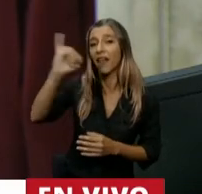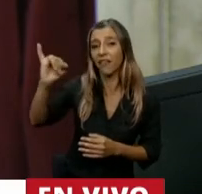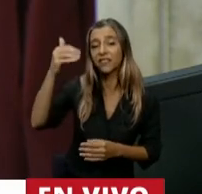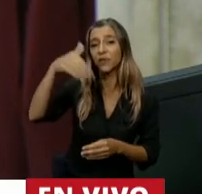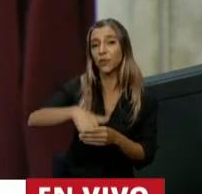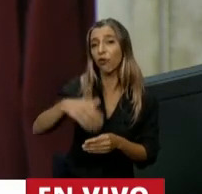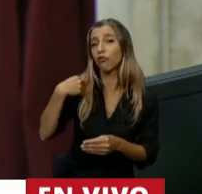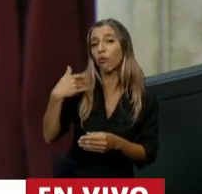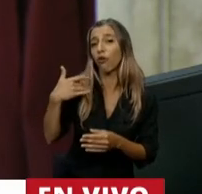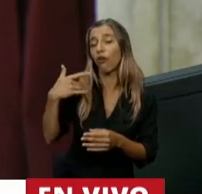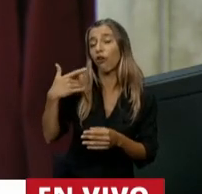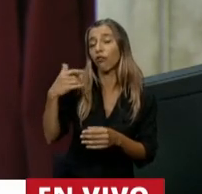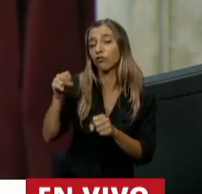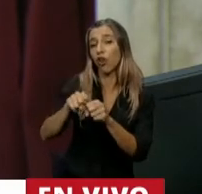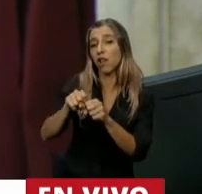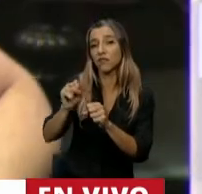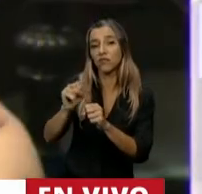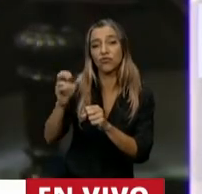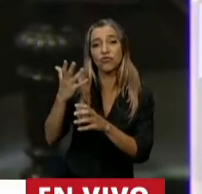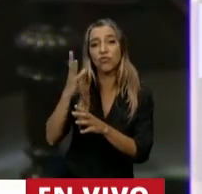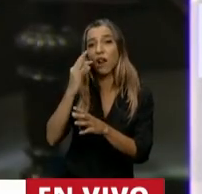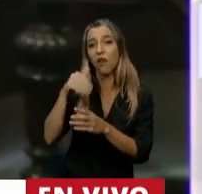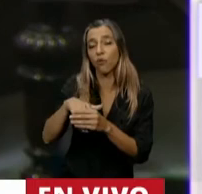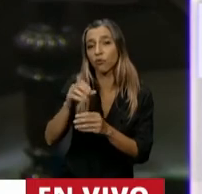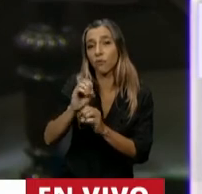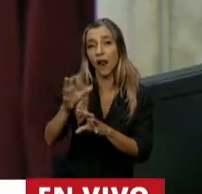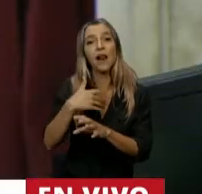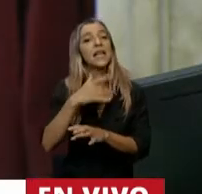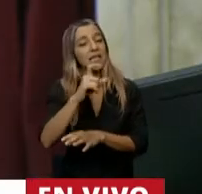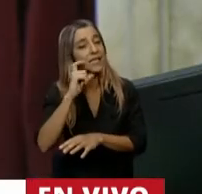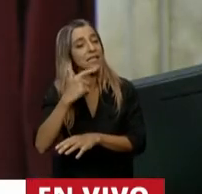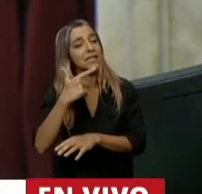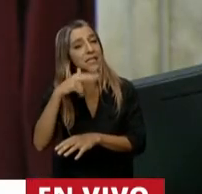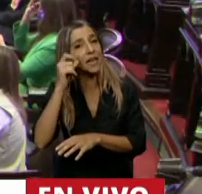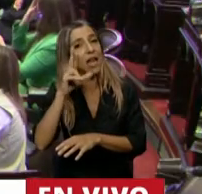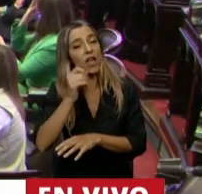el voto. Diputado Cisneros, el sentido de su voto es...